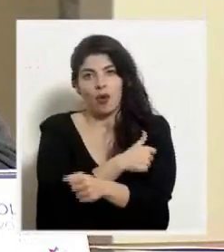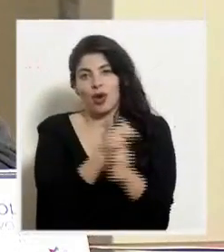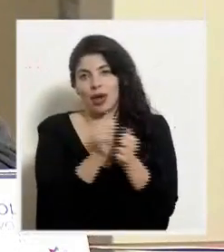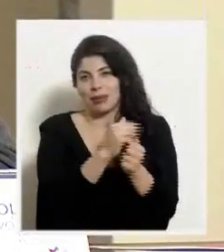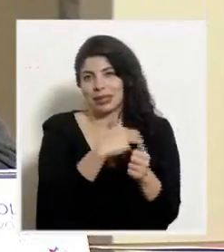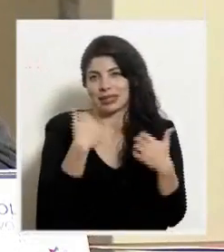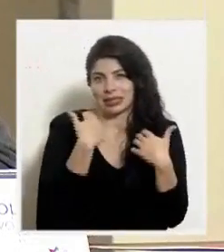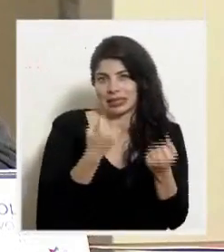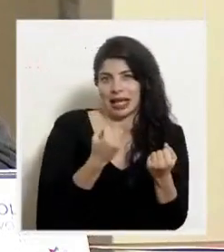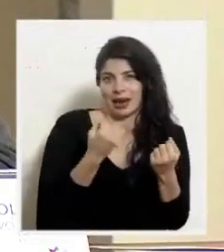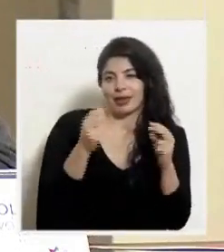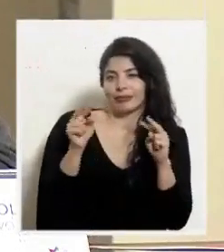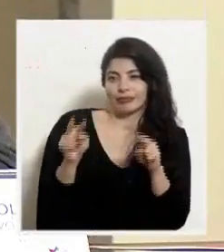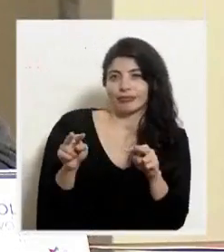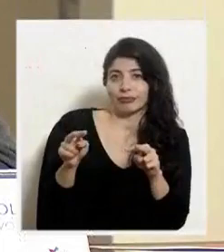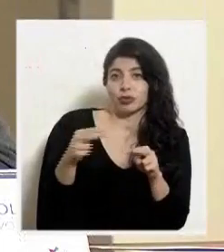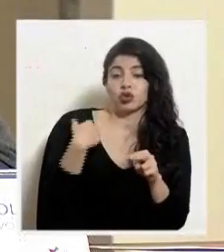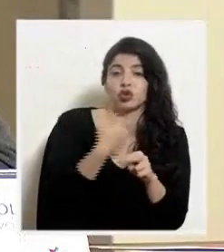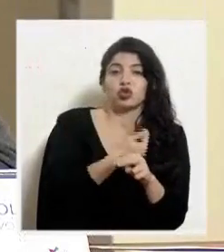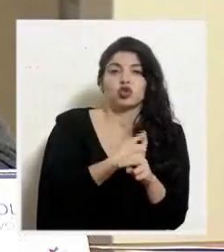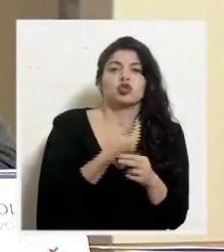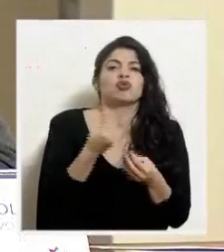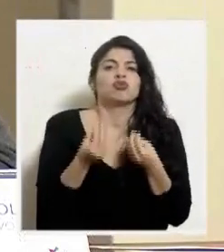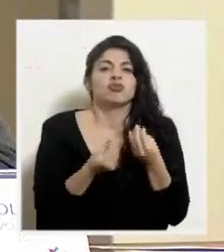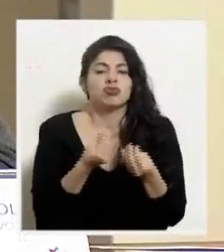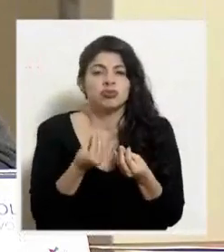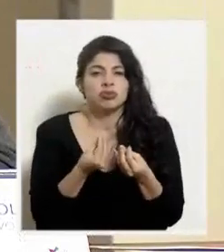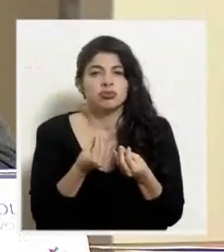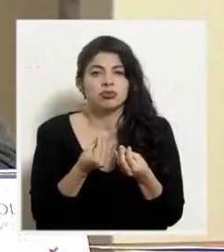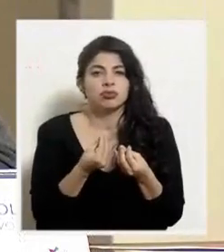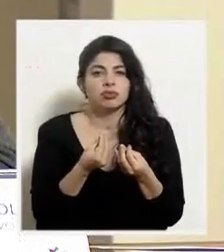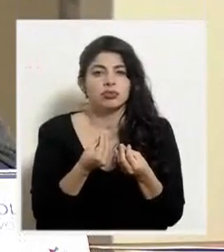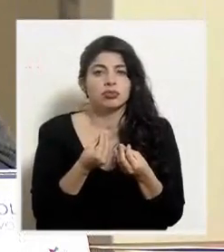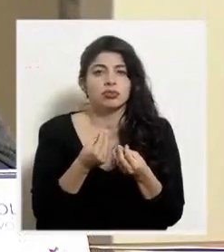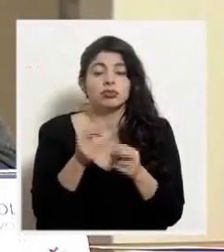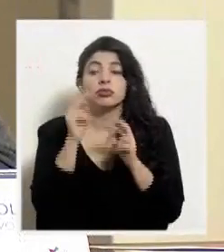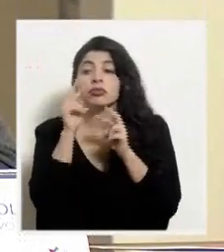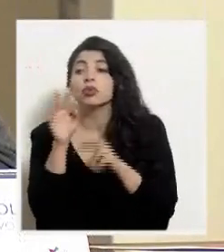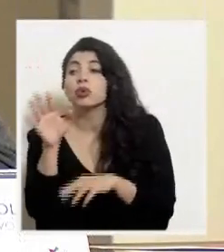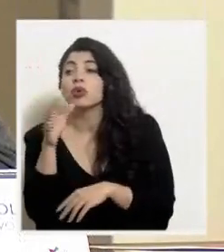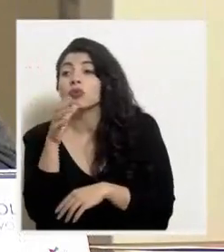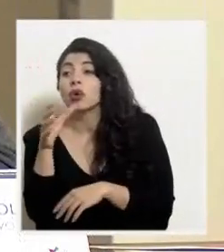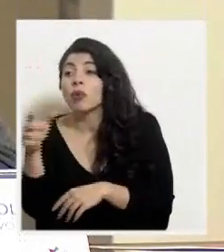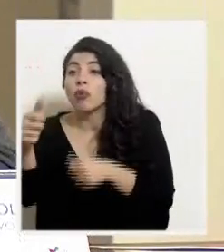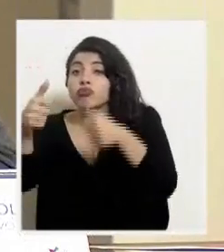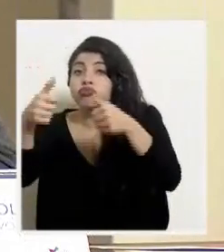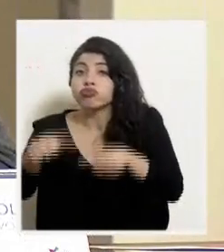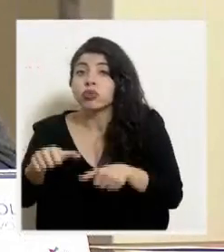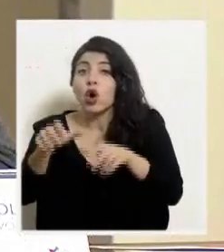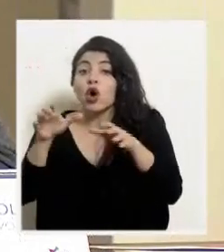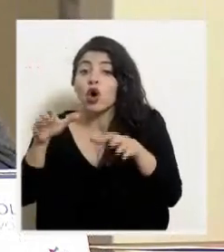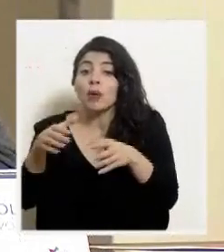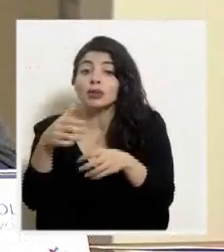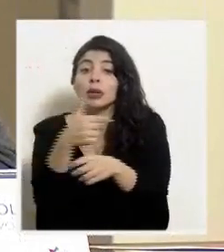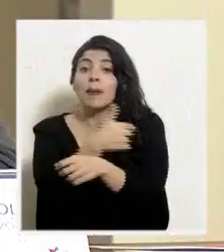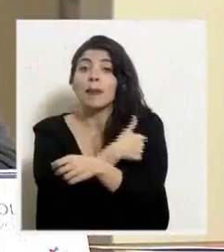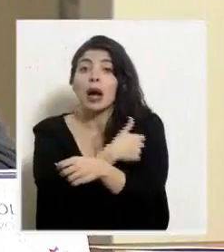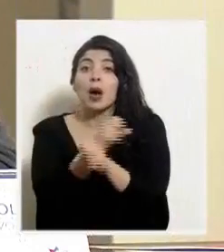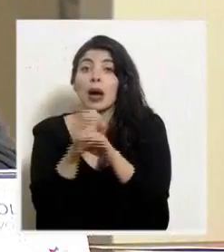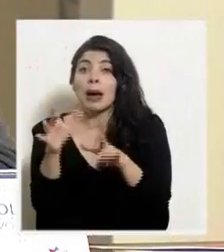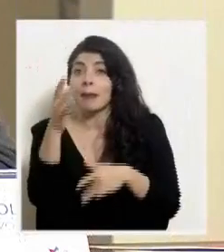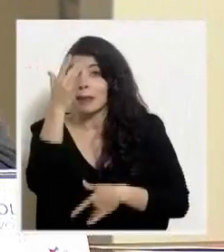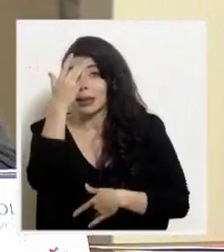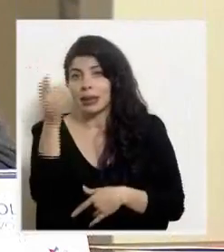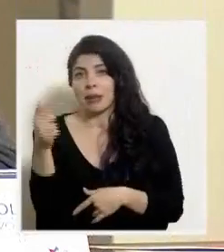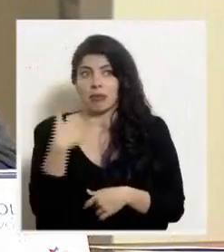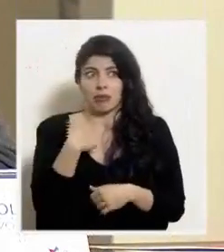con el Ministerio de Salud, pues tomaremos la recomendación, el acuerdo que haga la Comisión de Vacunación y Epidemiología, pero no se lo